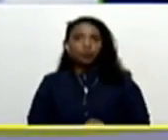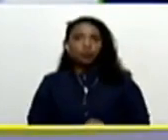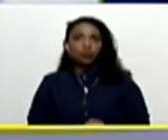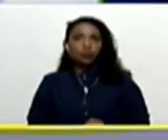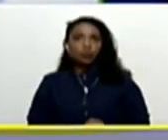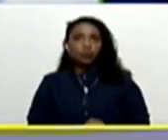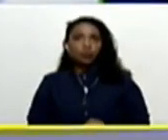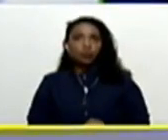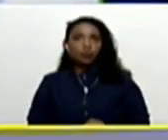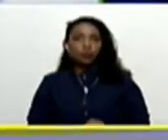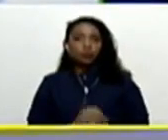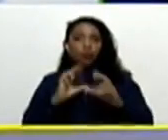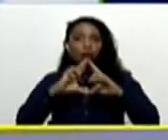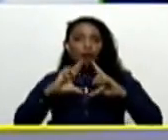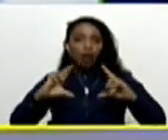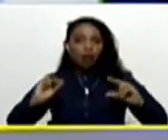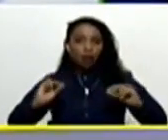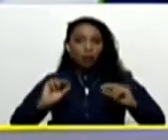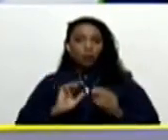en Nicaragua.